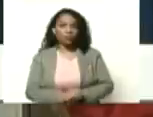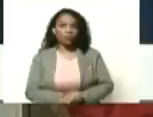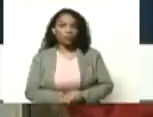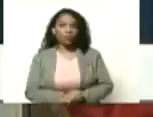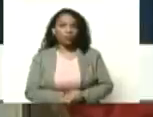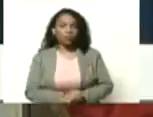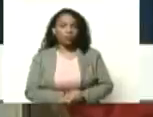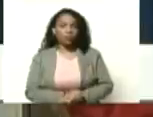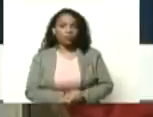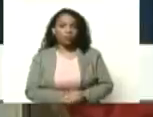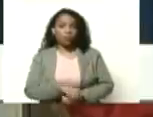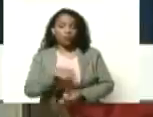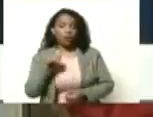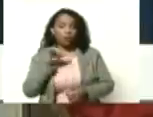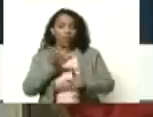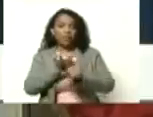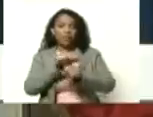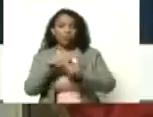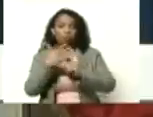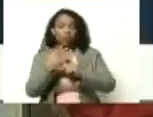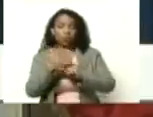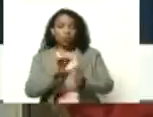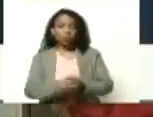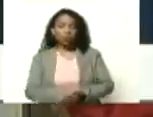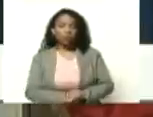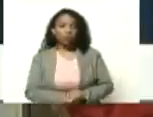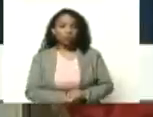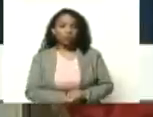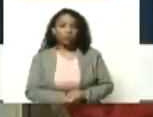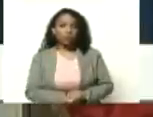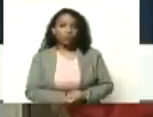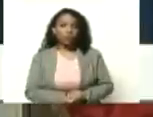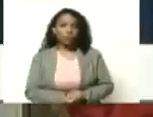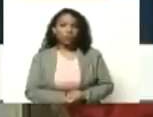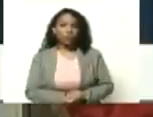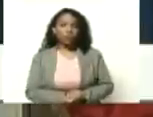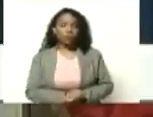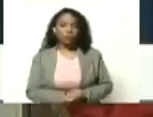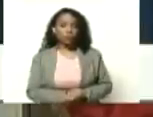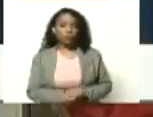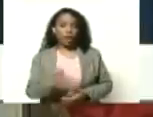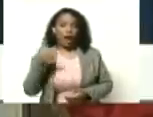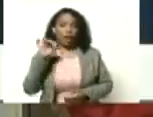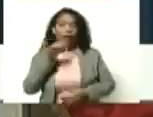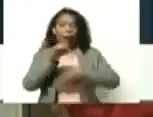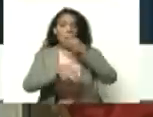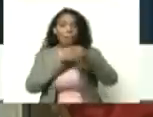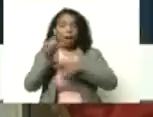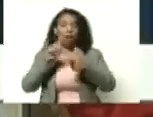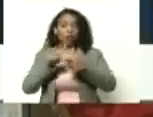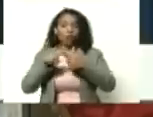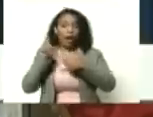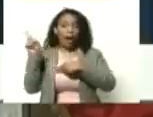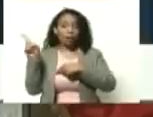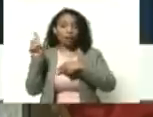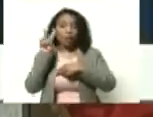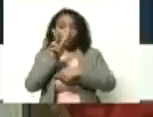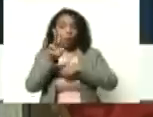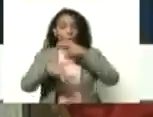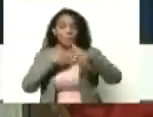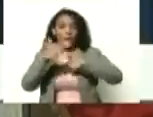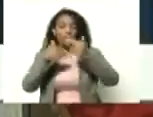estas circunstancias aquí hay que referir entonces que todos sicarios que